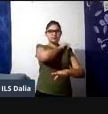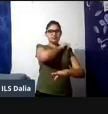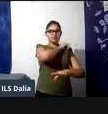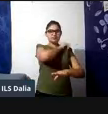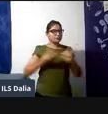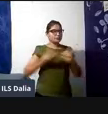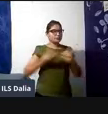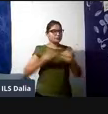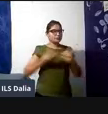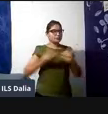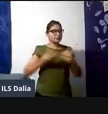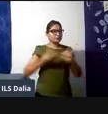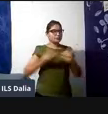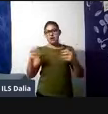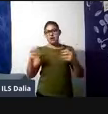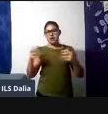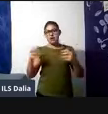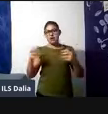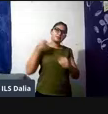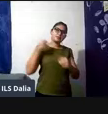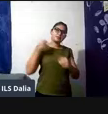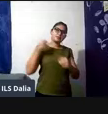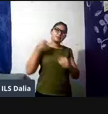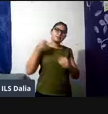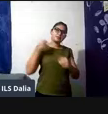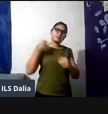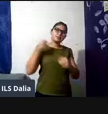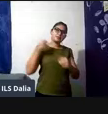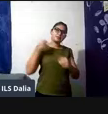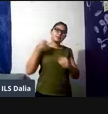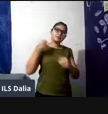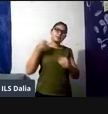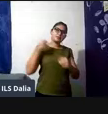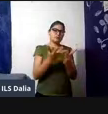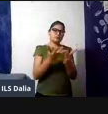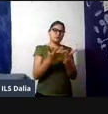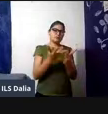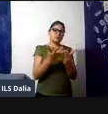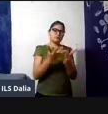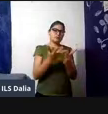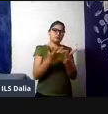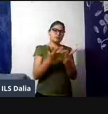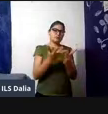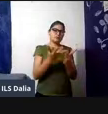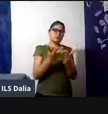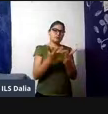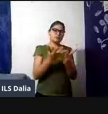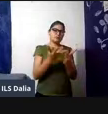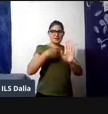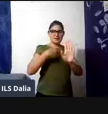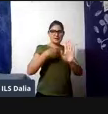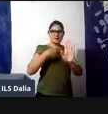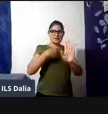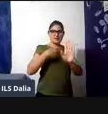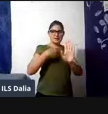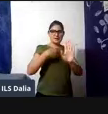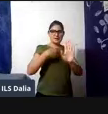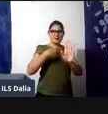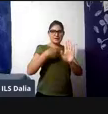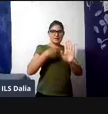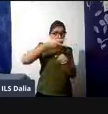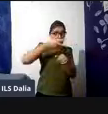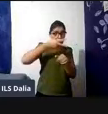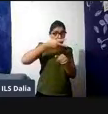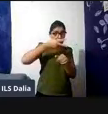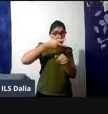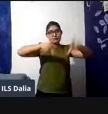Los grabaron, subieron el video a redes sociales acompañado de insultos y provocaciones. Julio tomó el cuarto de